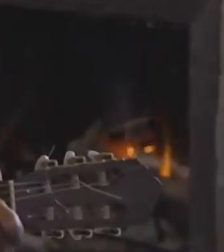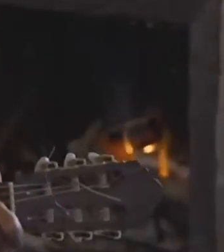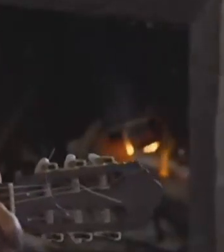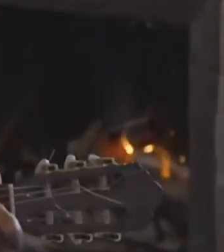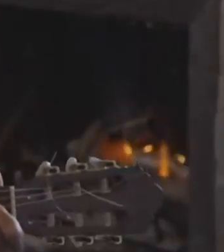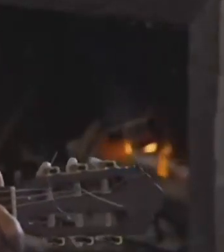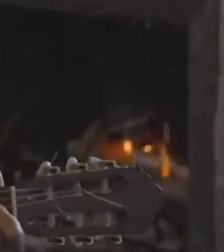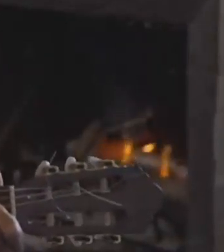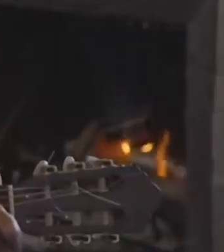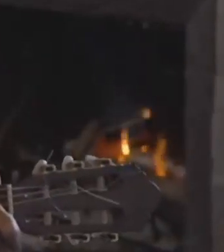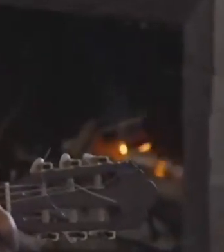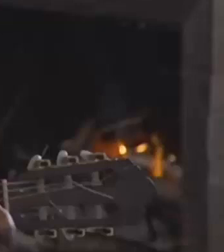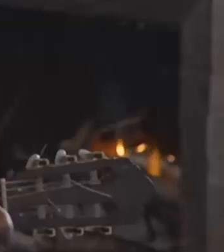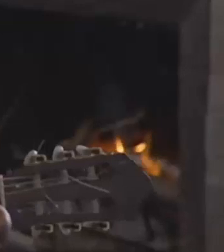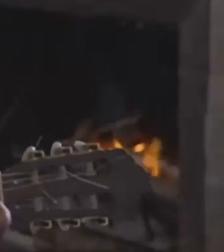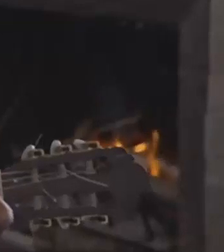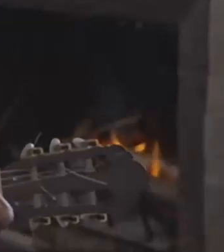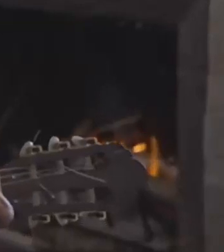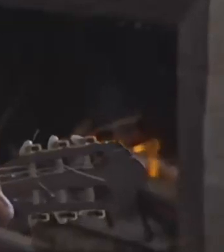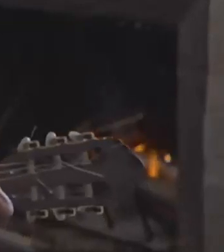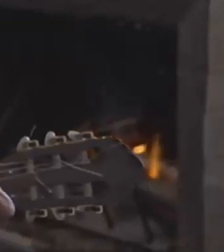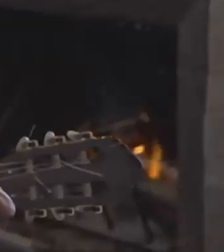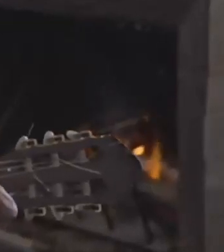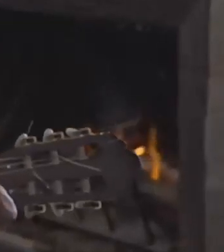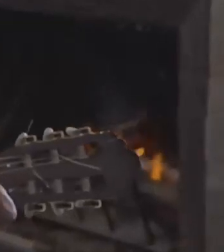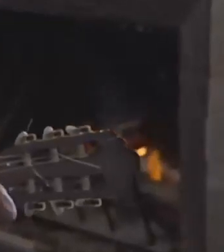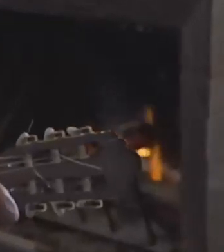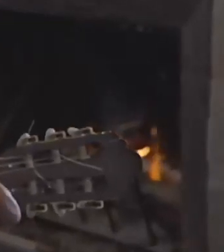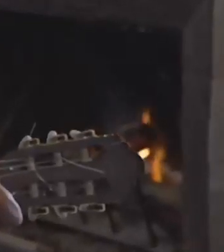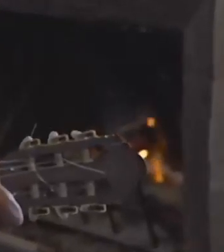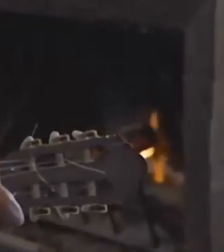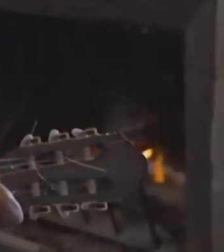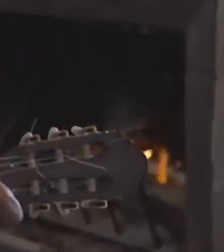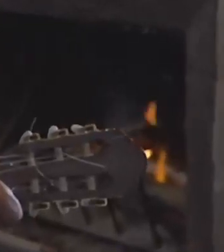la libertad que nos viene